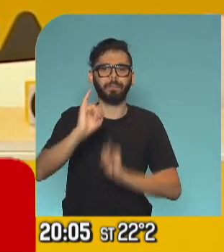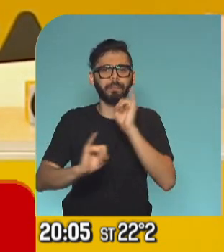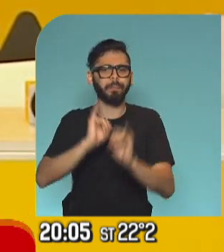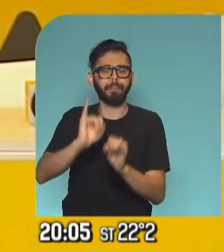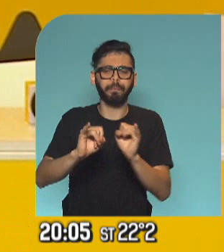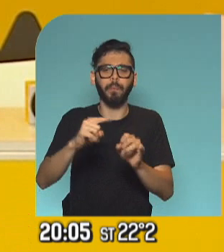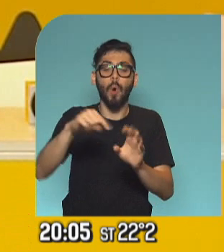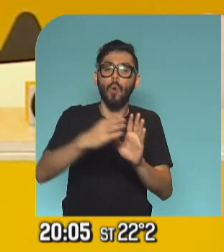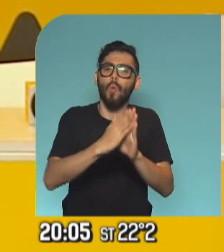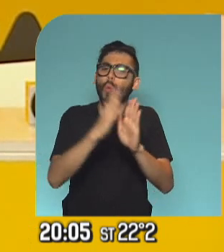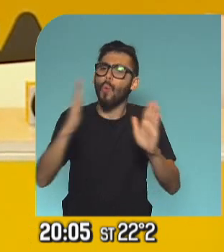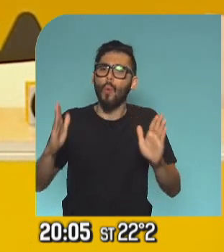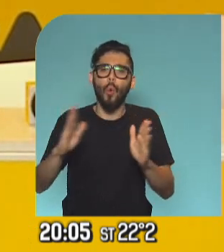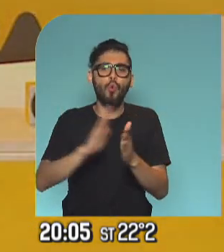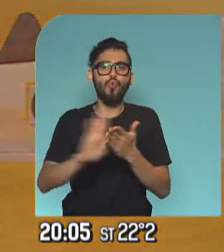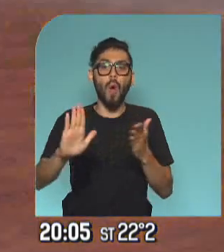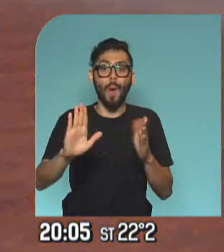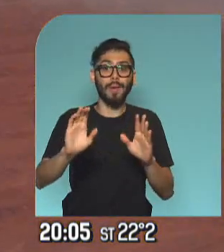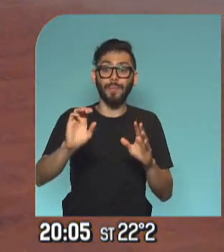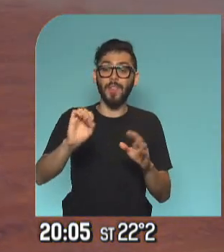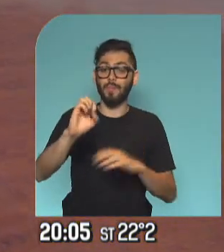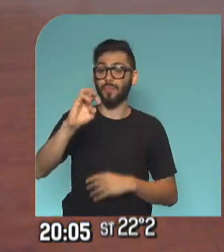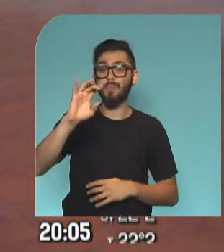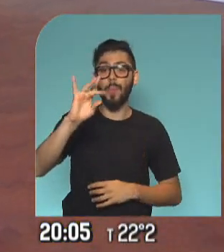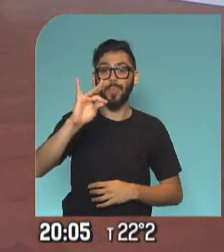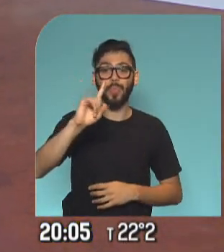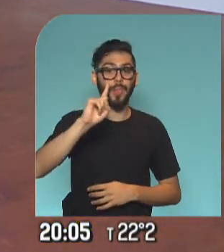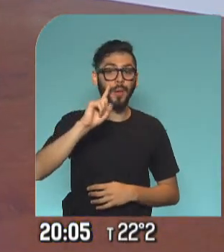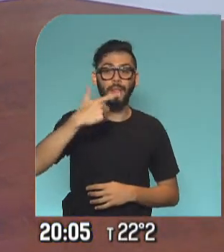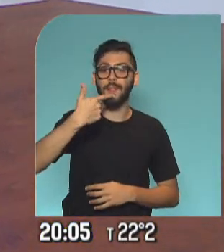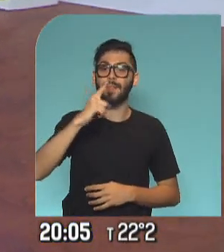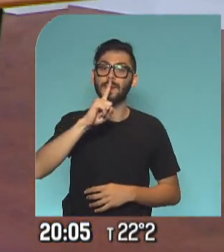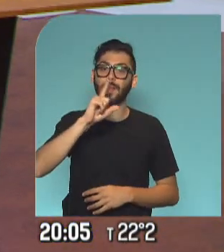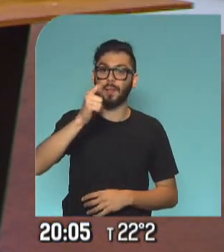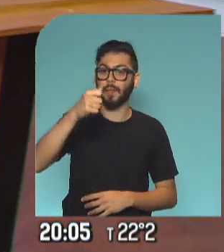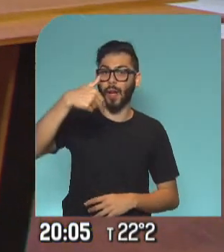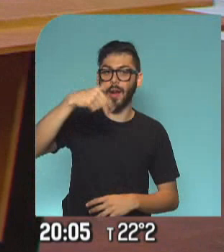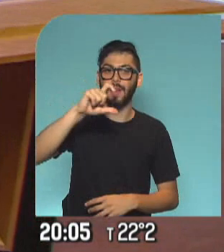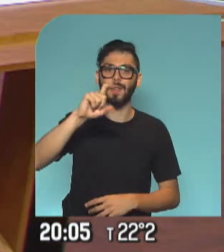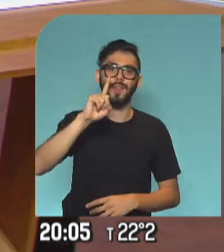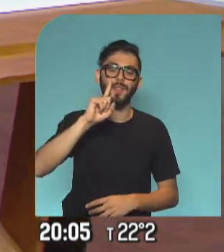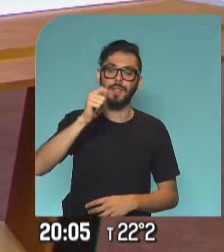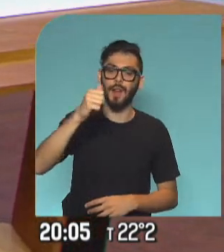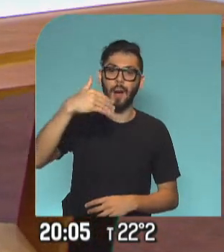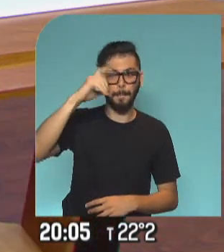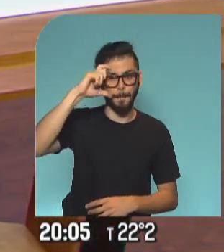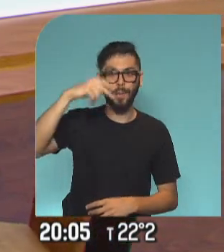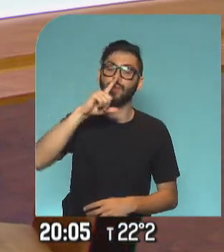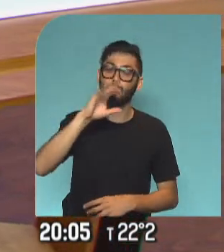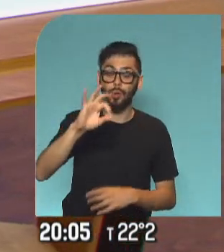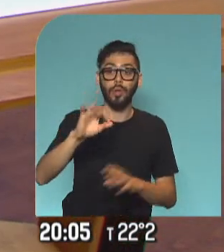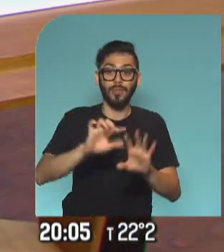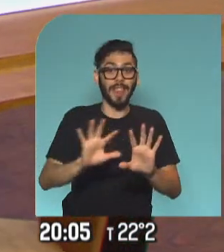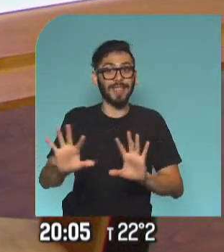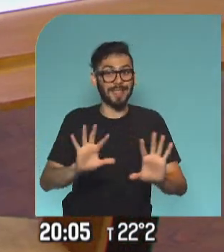trata esta fase de distanciamiento que Alberto Fernández, en un mensaje general, Lucía, sin hacer tanto hincapié en